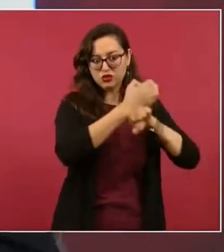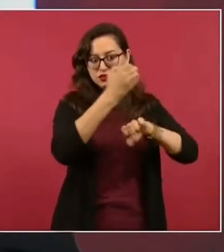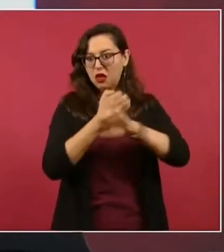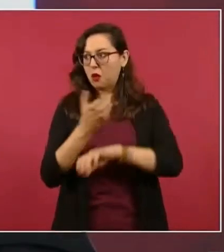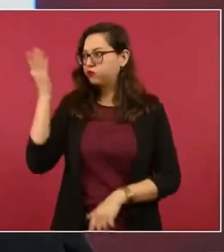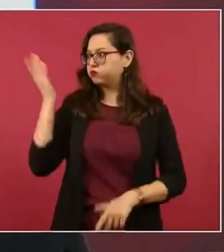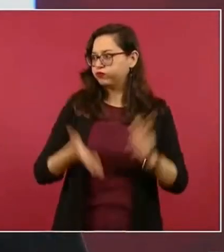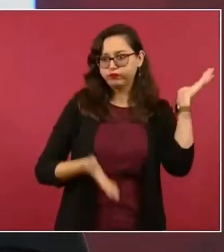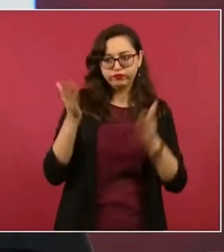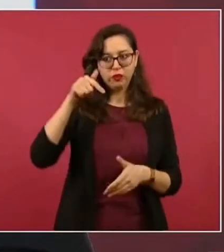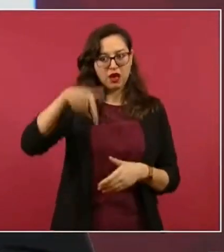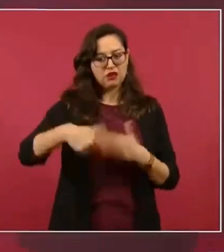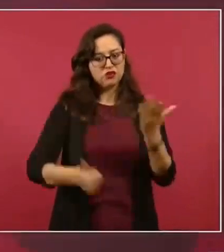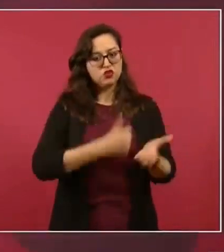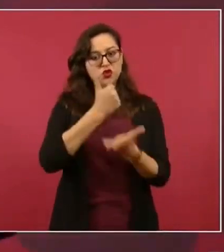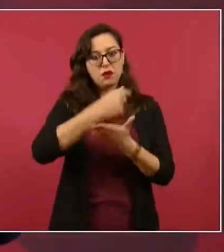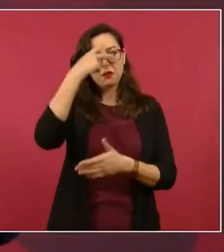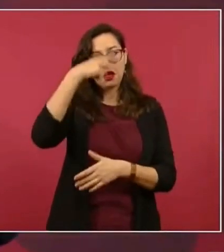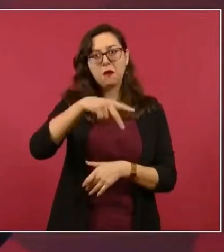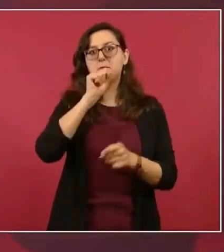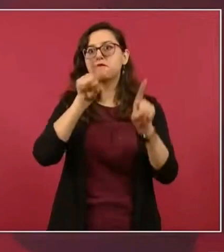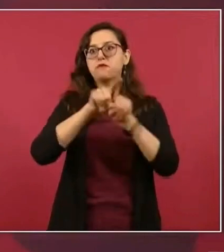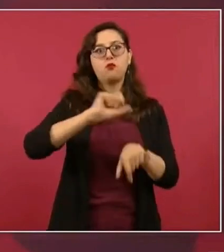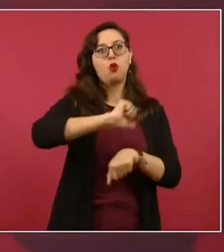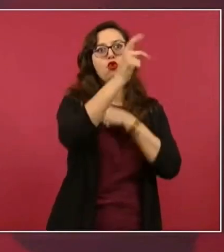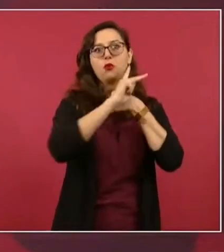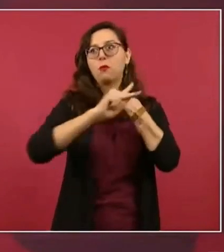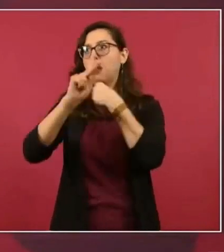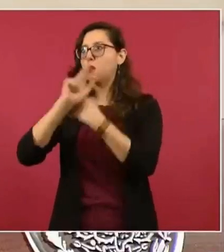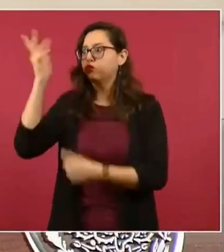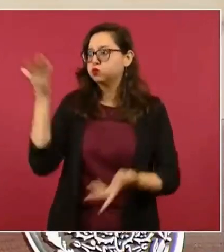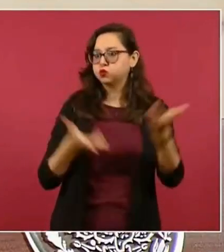Y esta es una ciudad muy fraterna, muy solidaria.